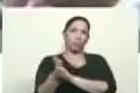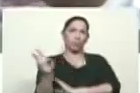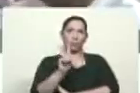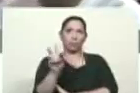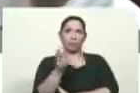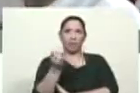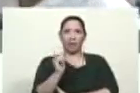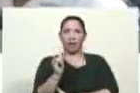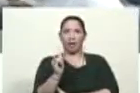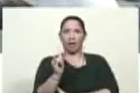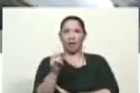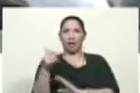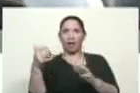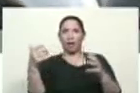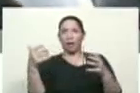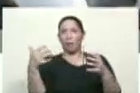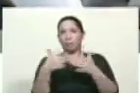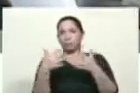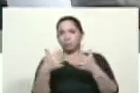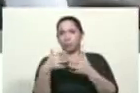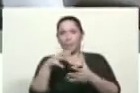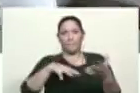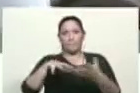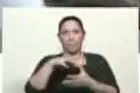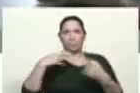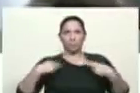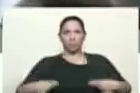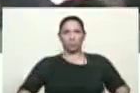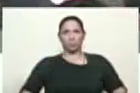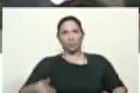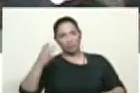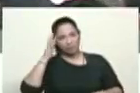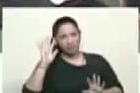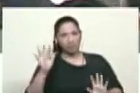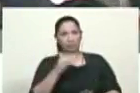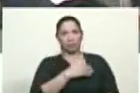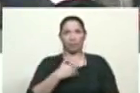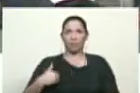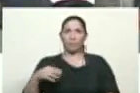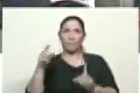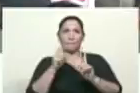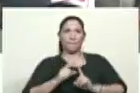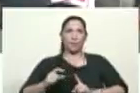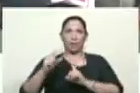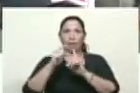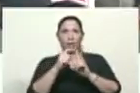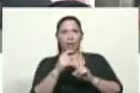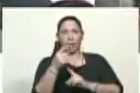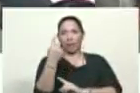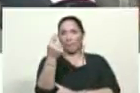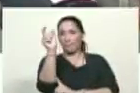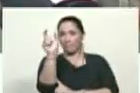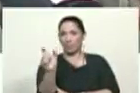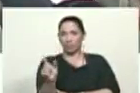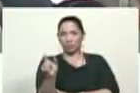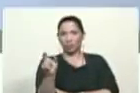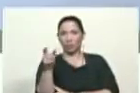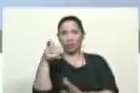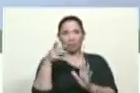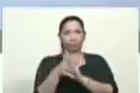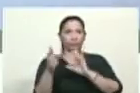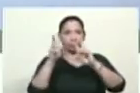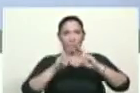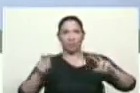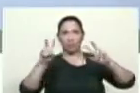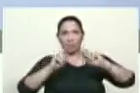existencia de una crisis humanitaria. Quisiera que nos dijera unas palabras una de las personas que más ha investigado este